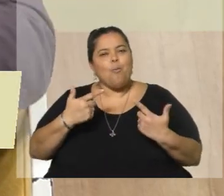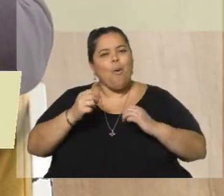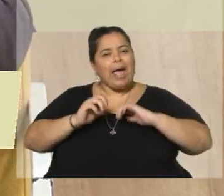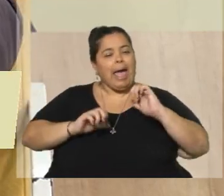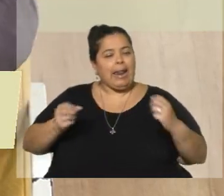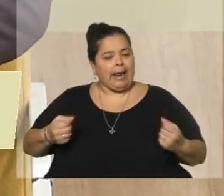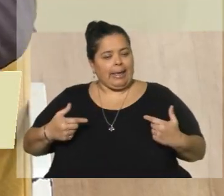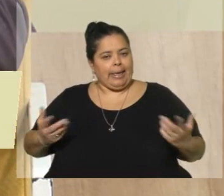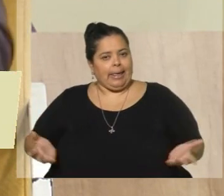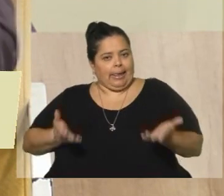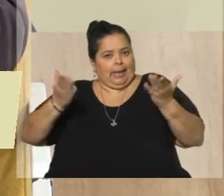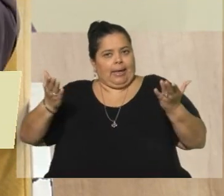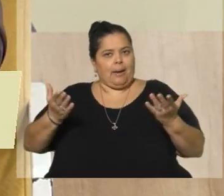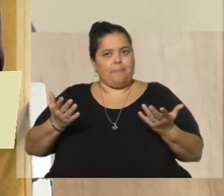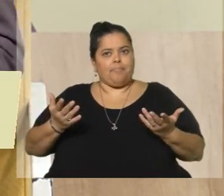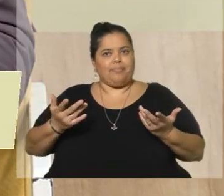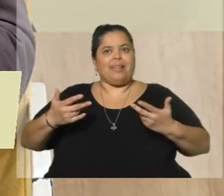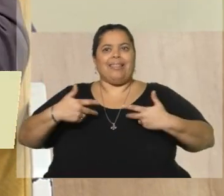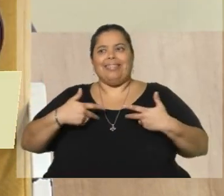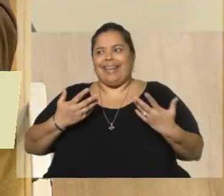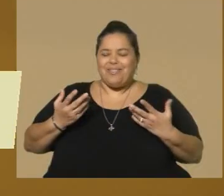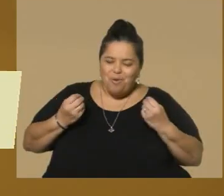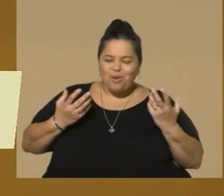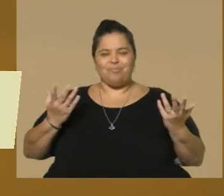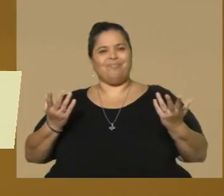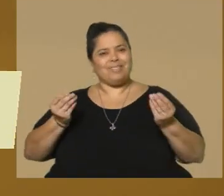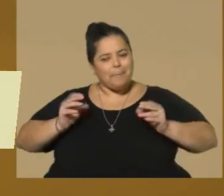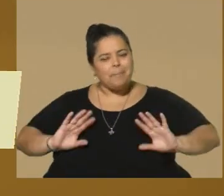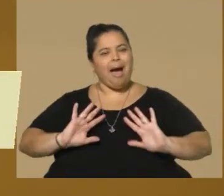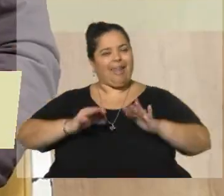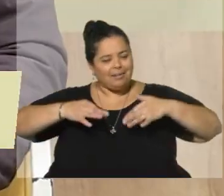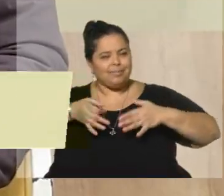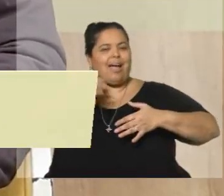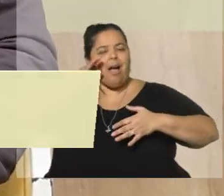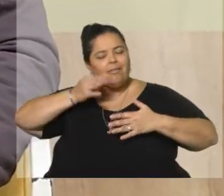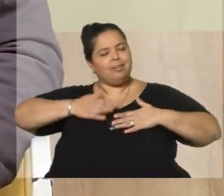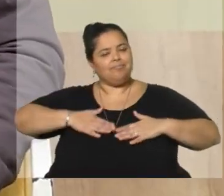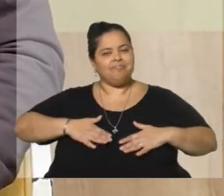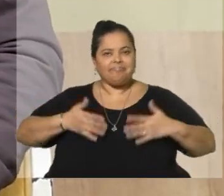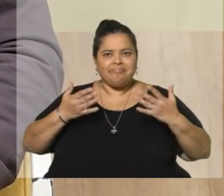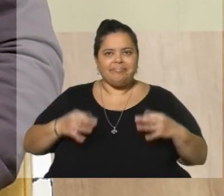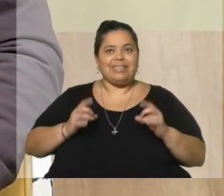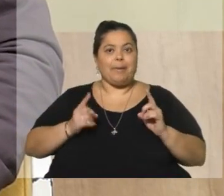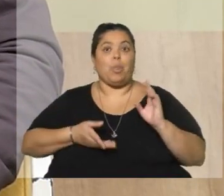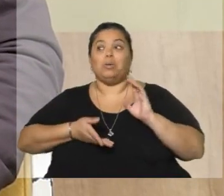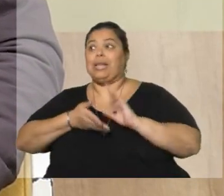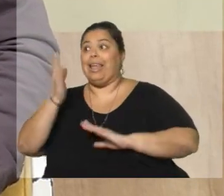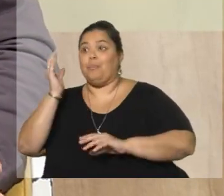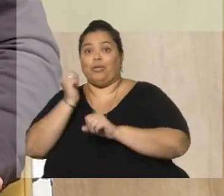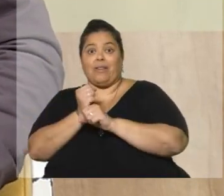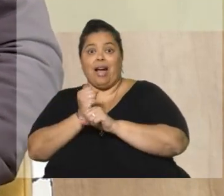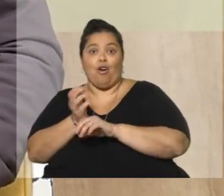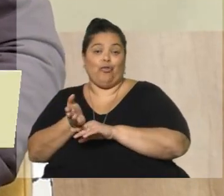energía te predisponer te otra manera para encarar y para entender bueno cuando salíamos temprano a trabajar